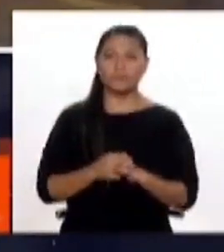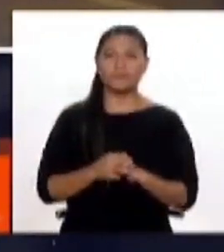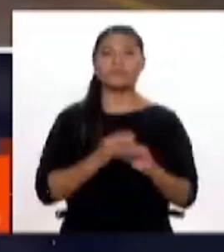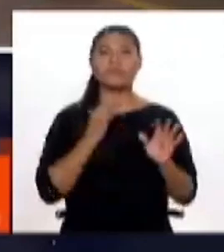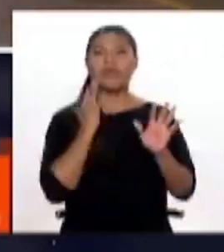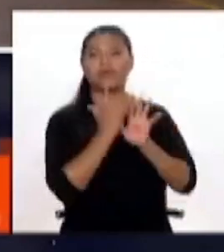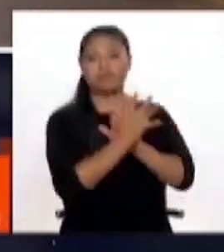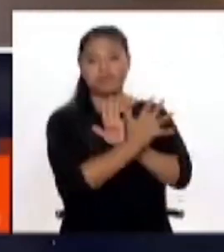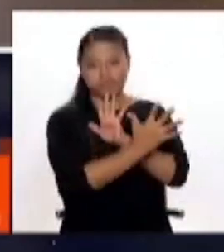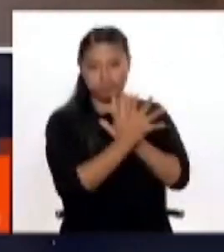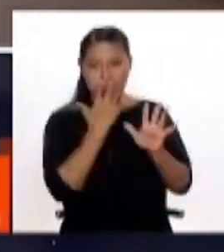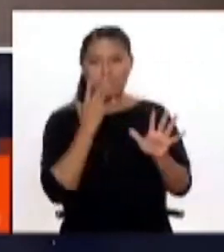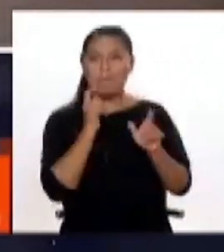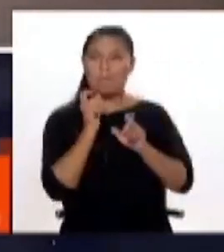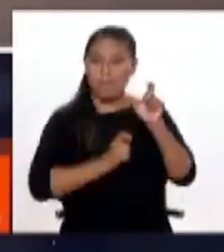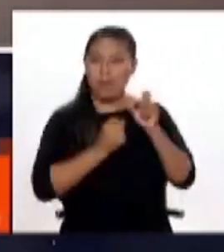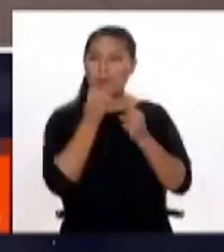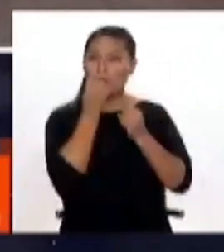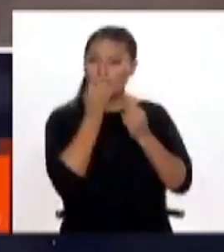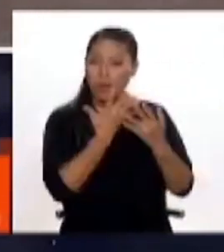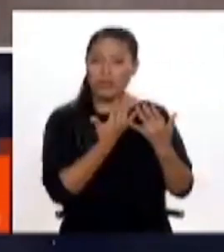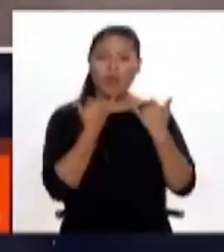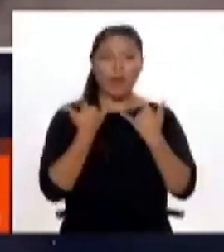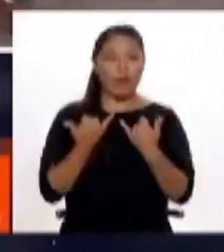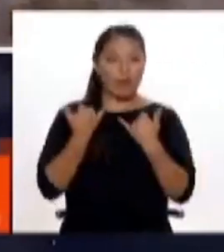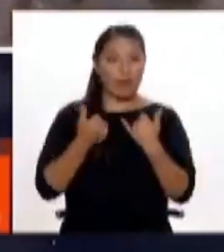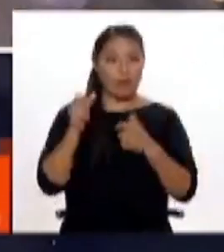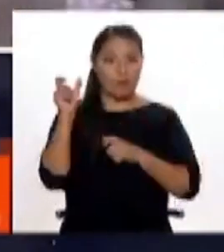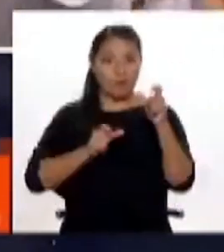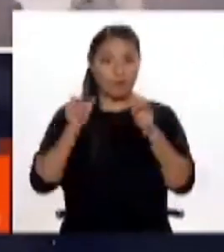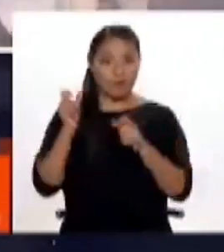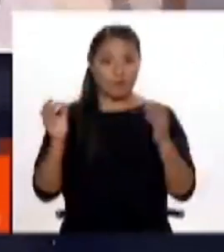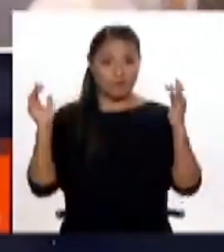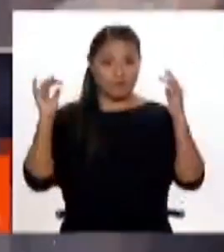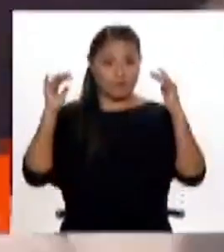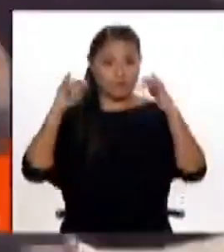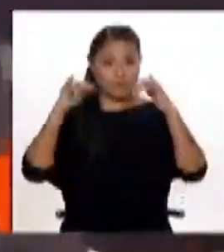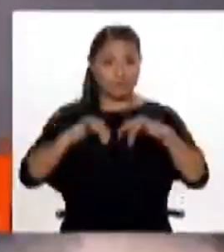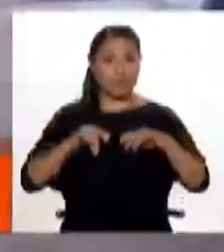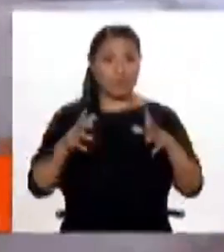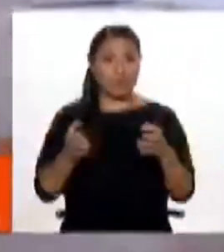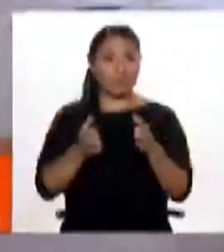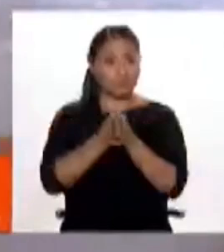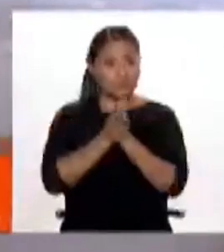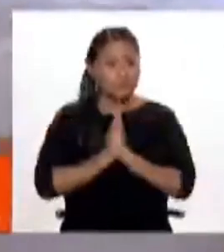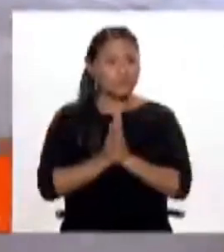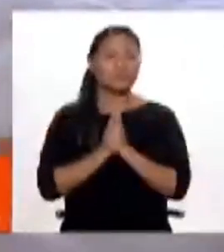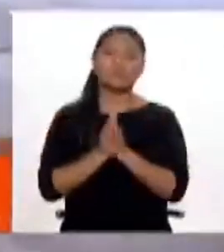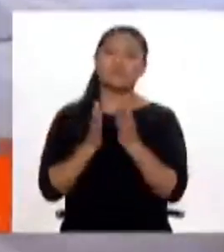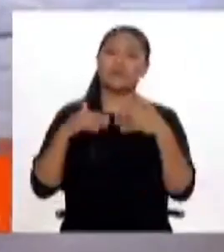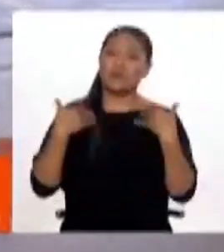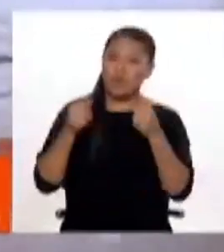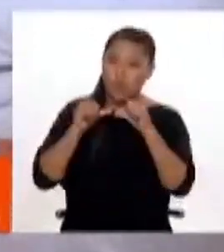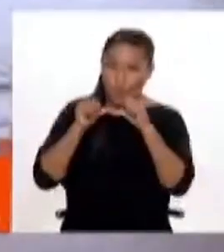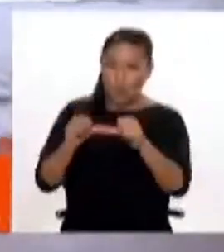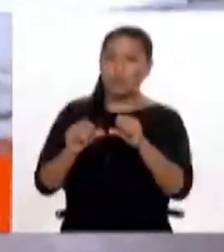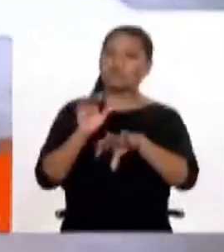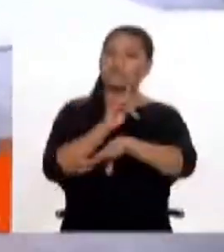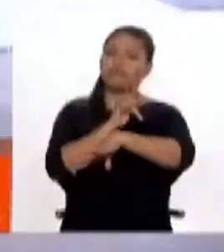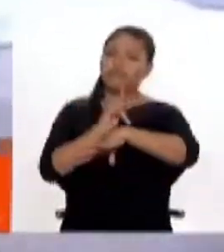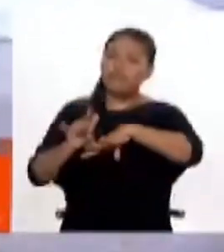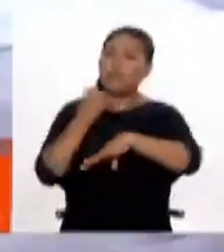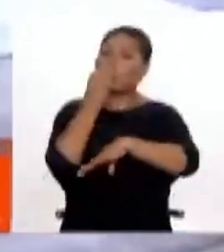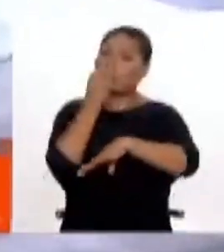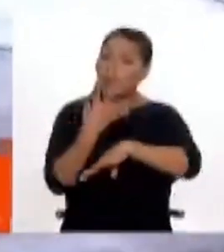los transeúntes, del público que viene aquí a Mesa Redonda, compañeros, que, bueno, solicitan, pues, que esto pueda perdurar, ¿no?